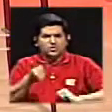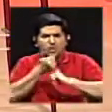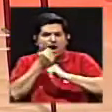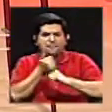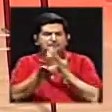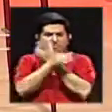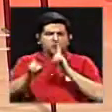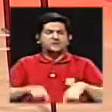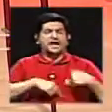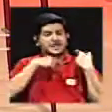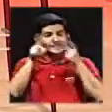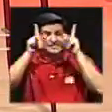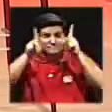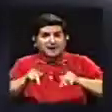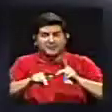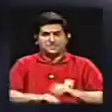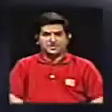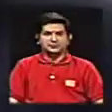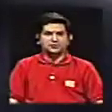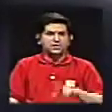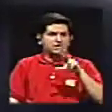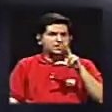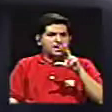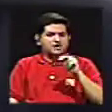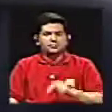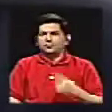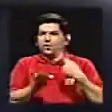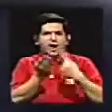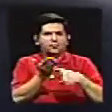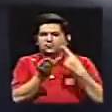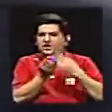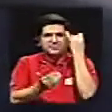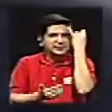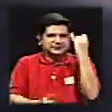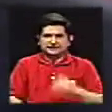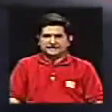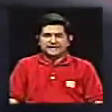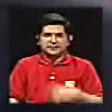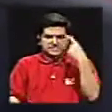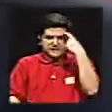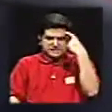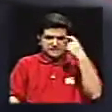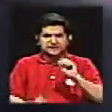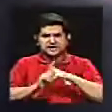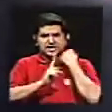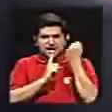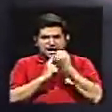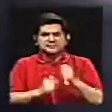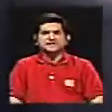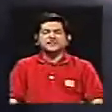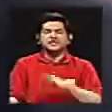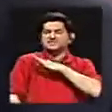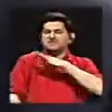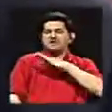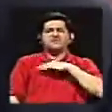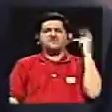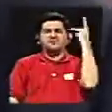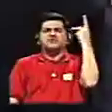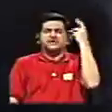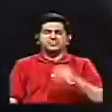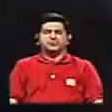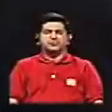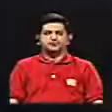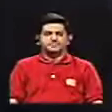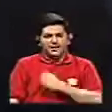llevar a la gente no a un debate de ideas, sino a cuestiones de clientelismo político. Don Rolando, el que un don Mauricio,